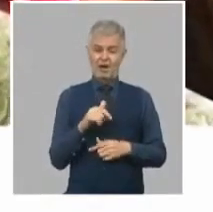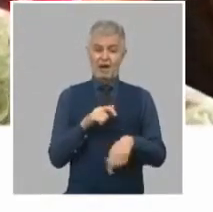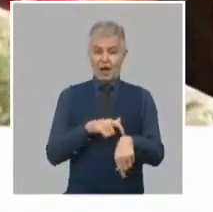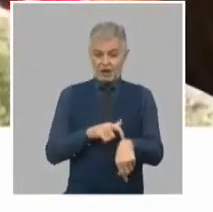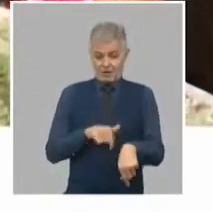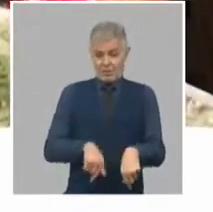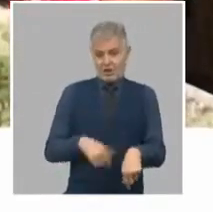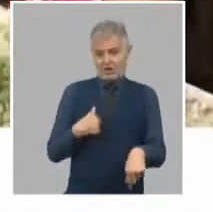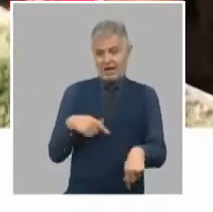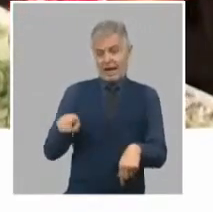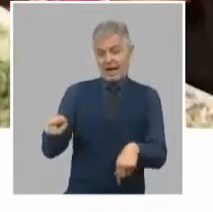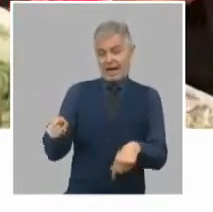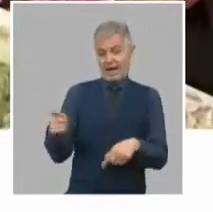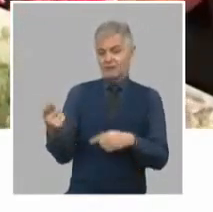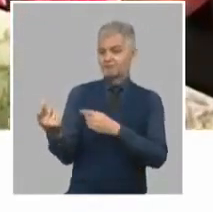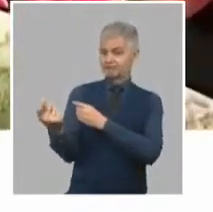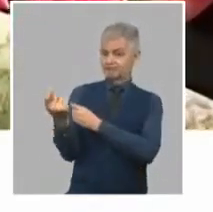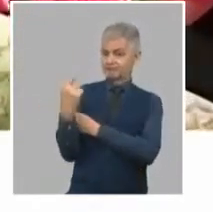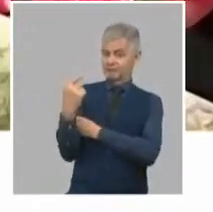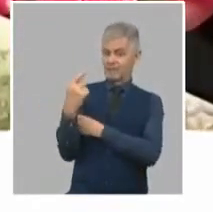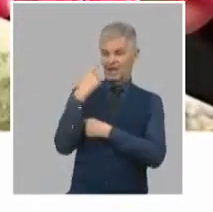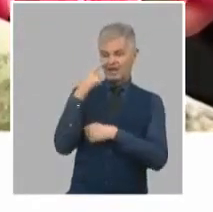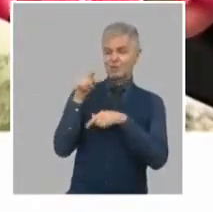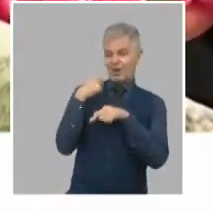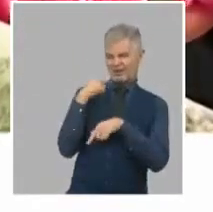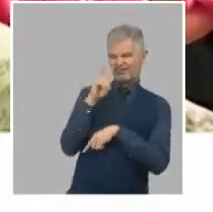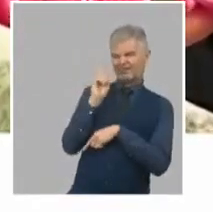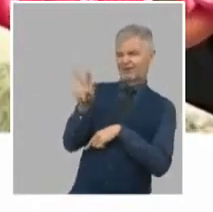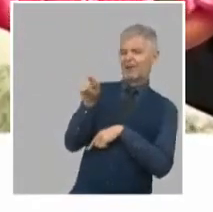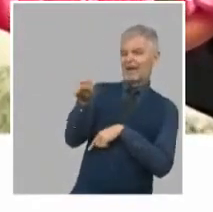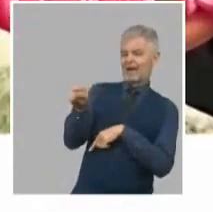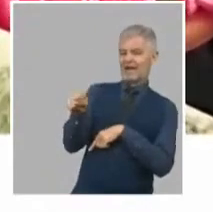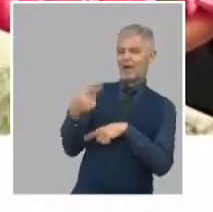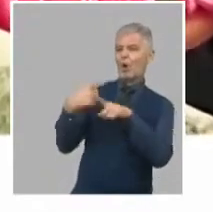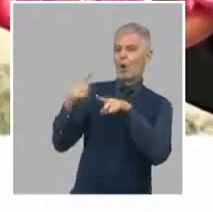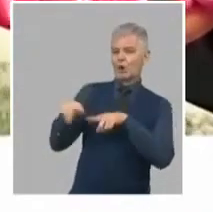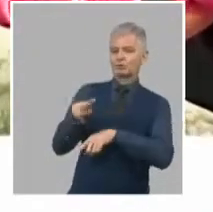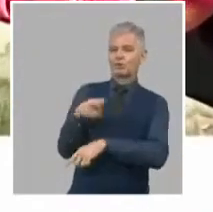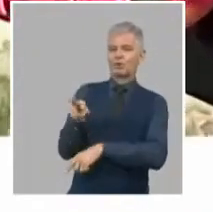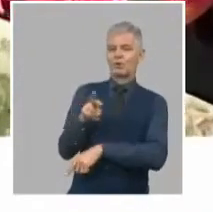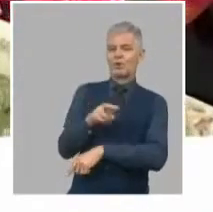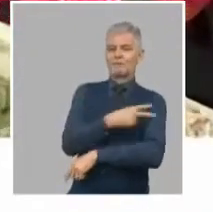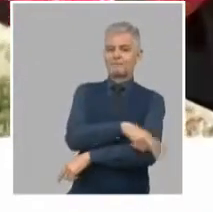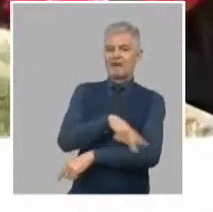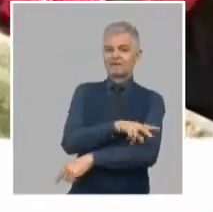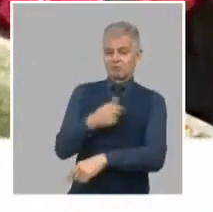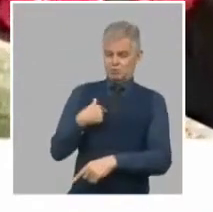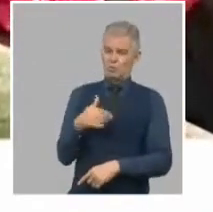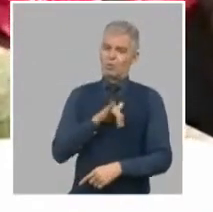por el ejemplo que ella ha dado de la revolución en otros países,